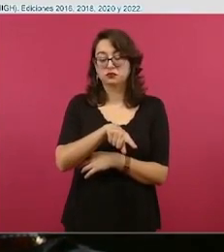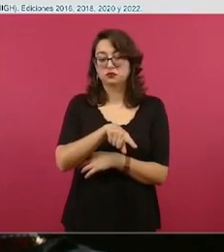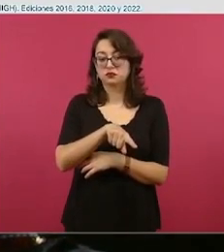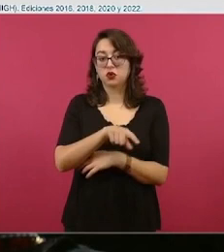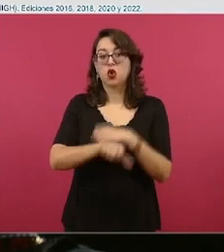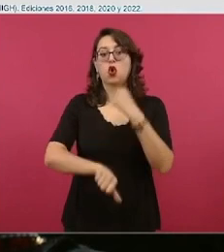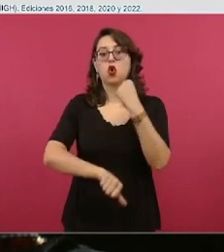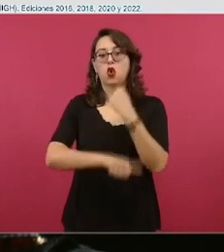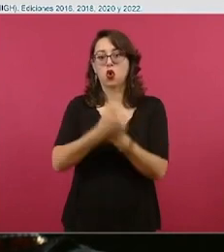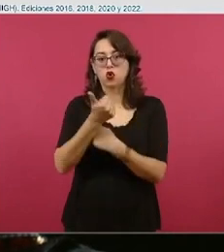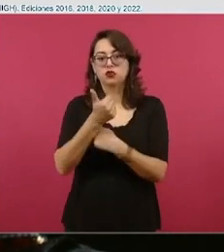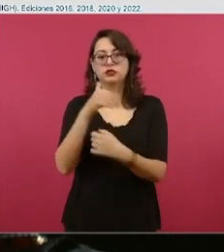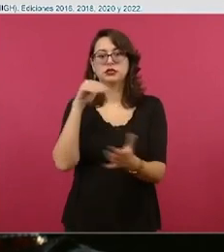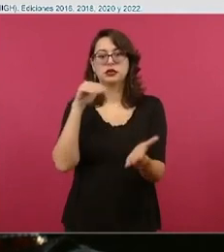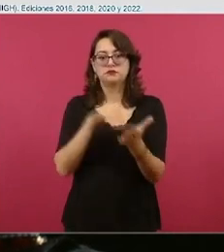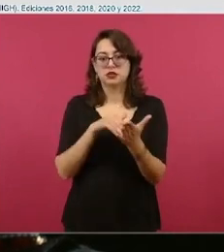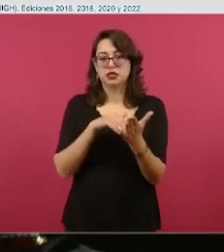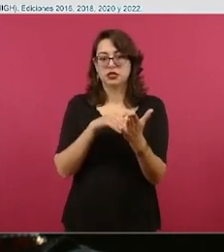en